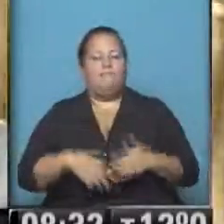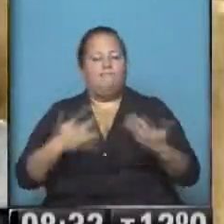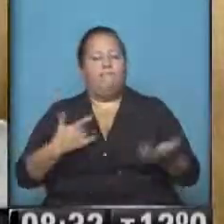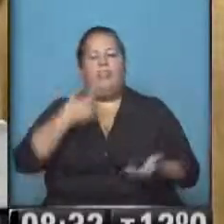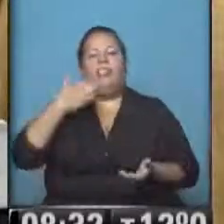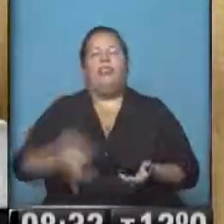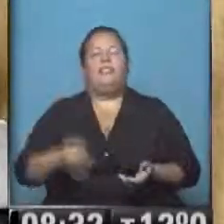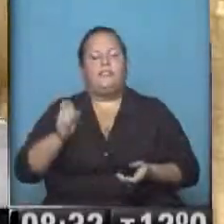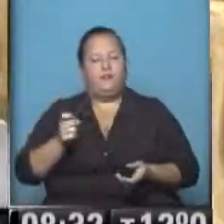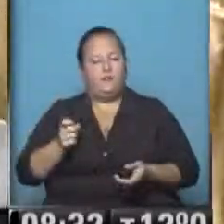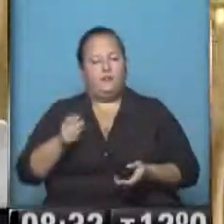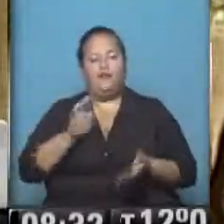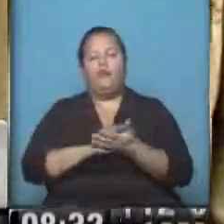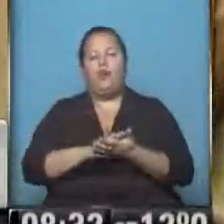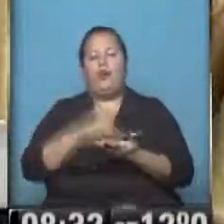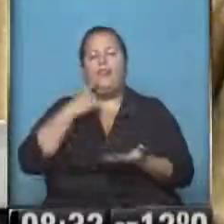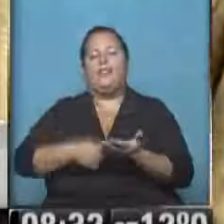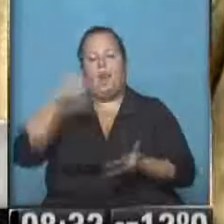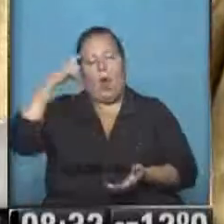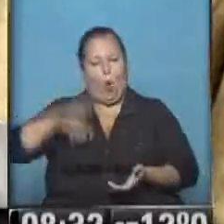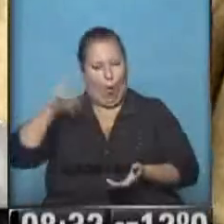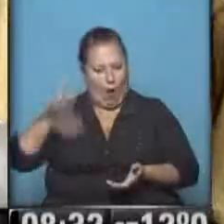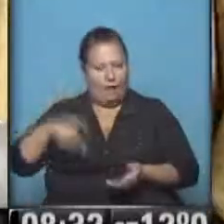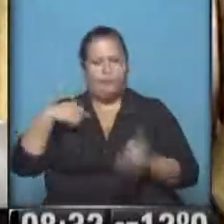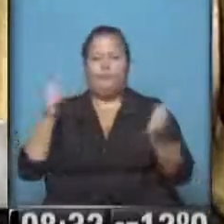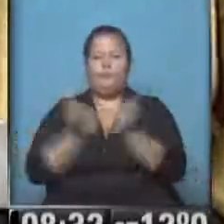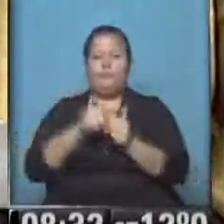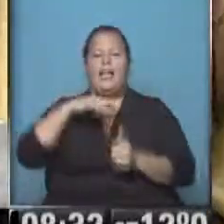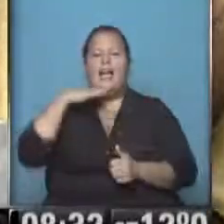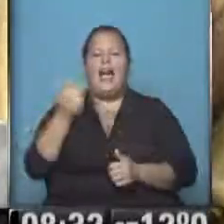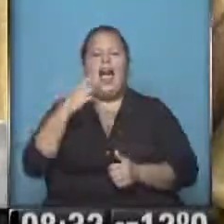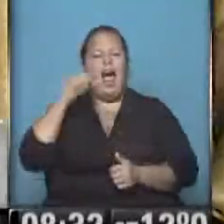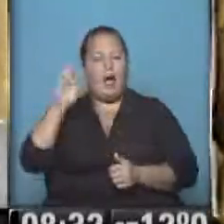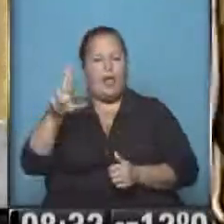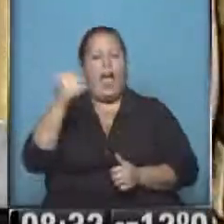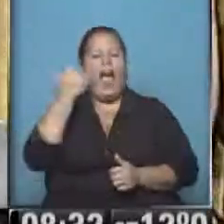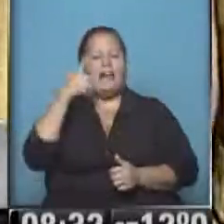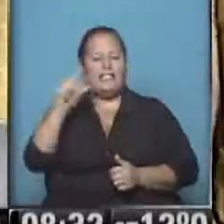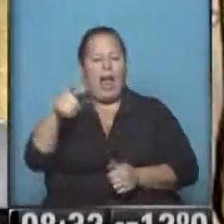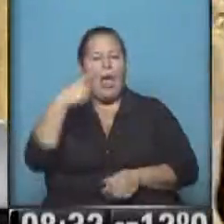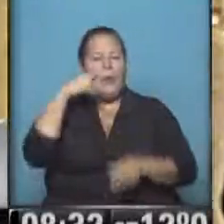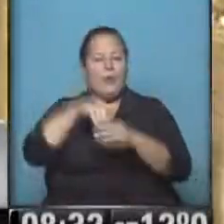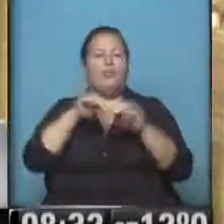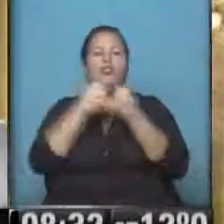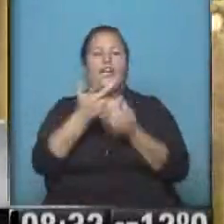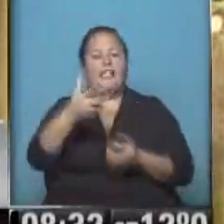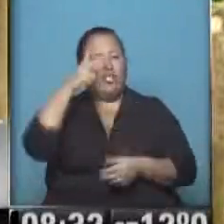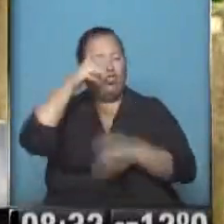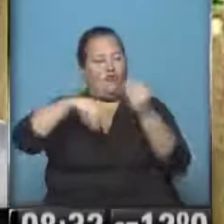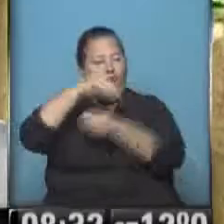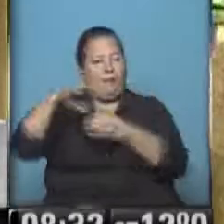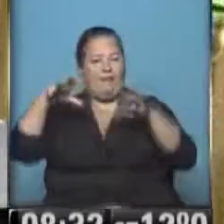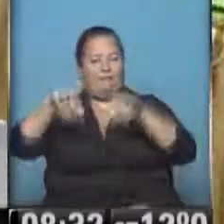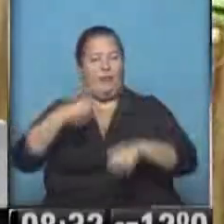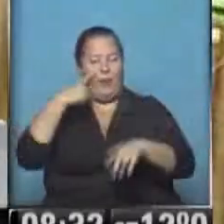decisión tomó cuerpo en virtud de una decisión judicial. Y estamos con Javier Ayala, él es uno de los ocupantes de las 38 familias que ocupan